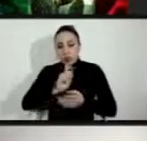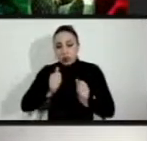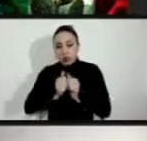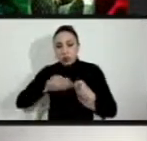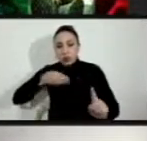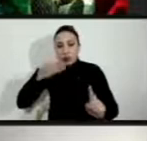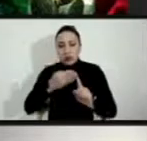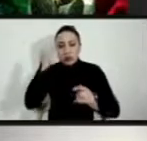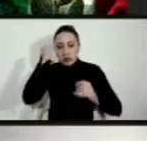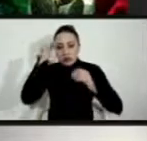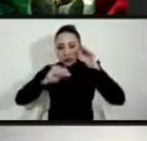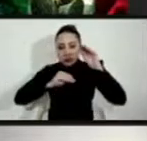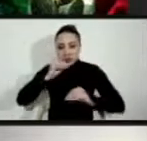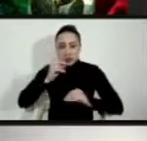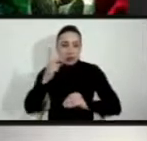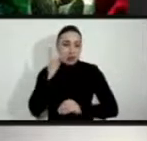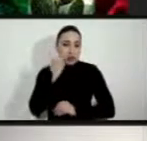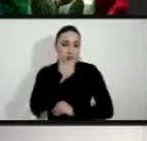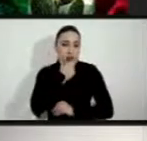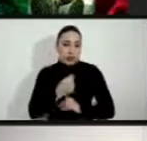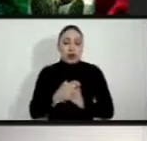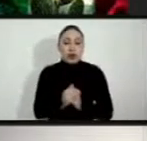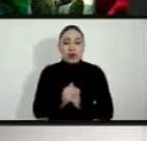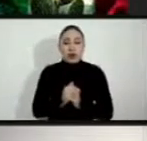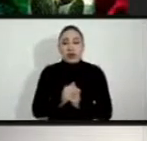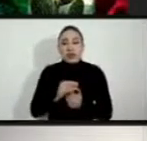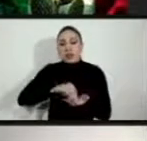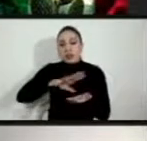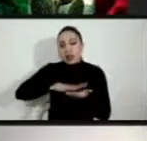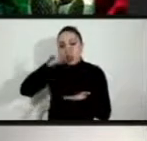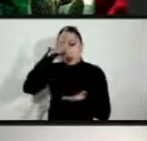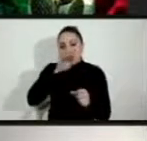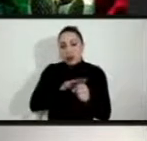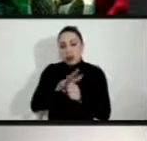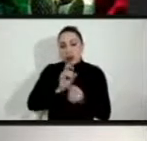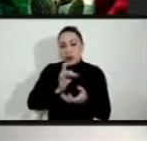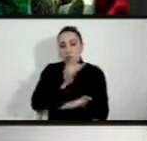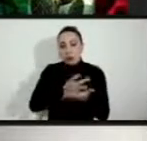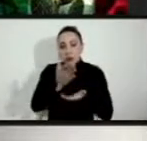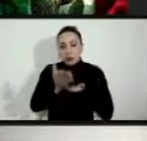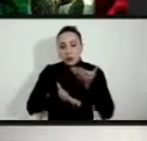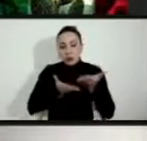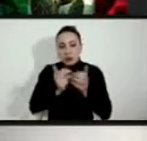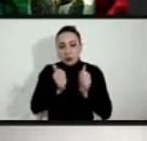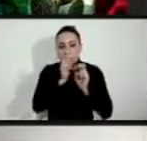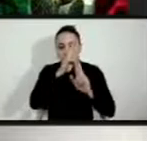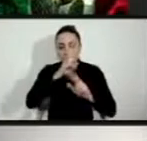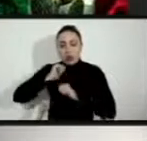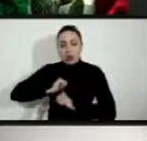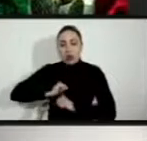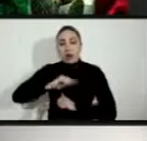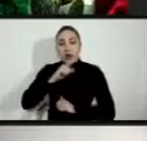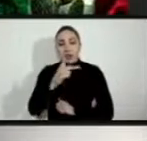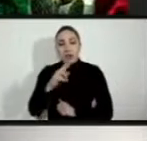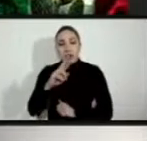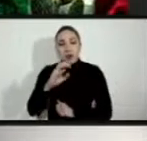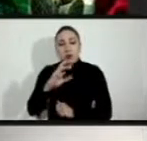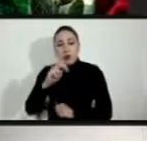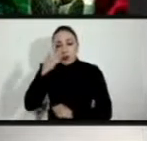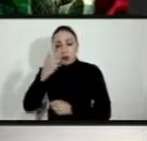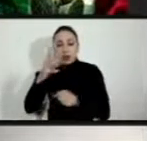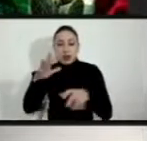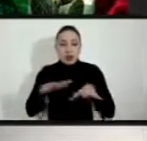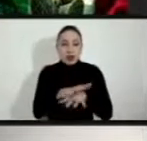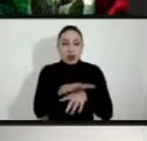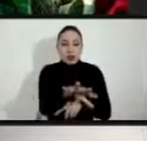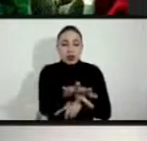promovente. En consecuencia, se emitió el siguiente acuerdo. Único, se solicita la intervención de la Procuraduría Social de la Ciudad de México en la renovación de la administración de la unidad habitacional